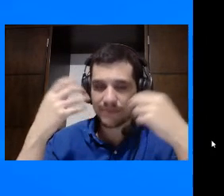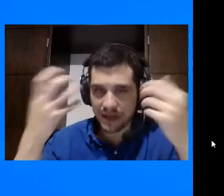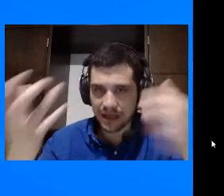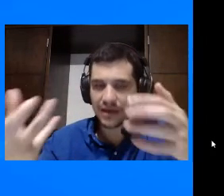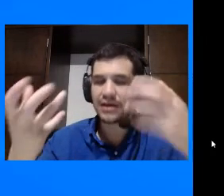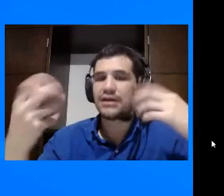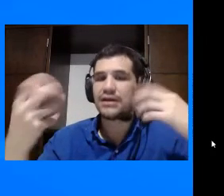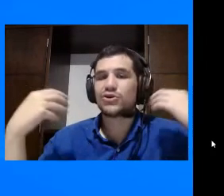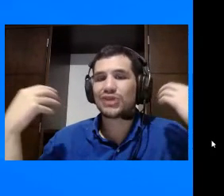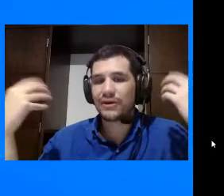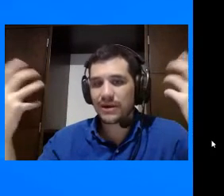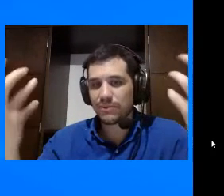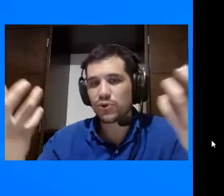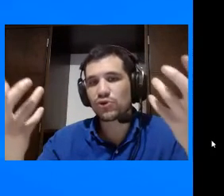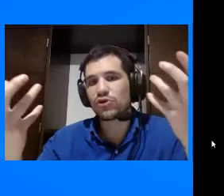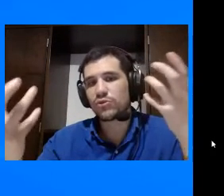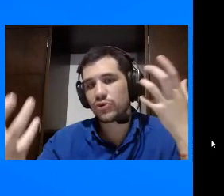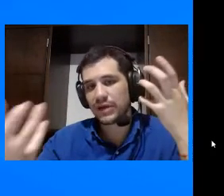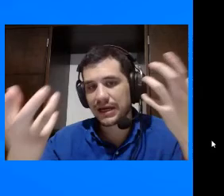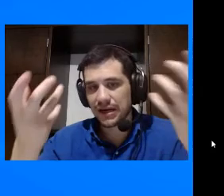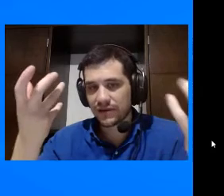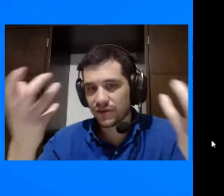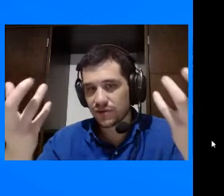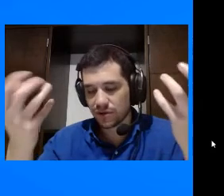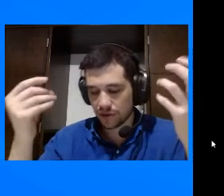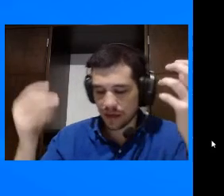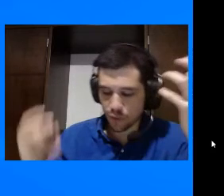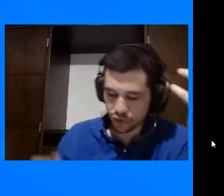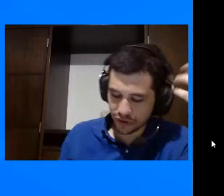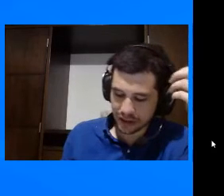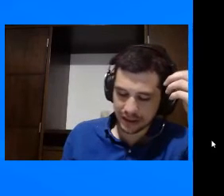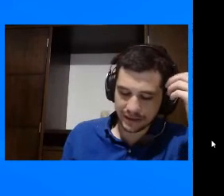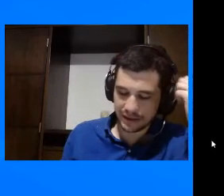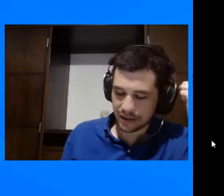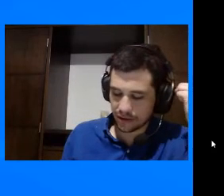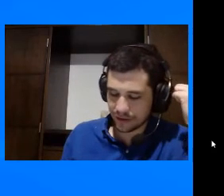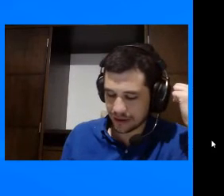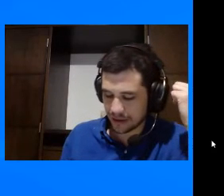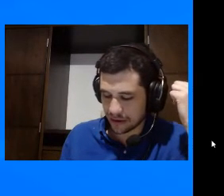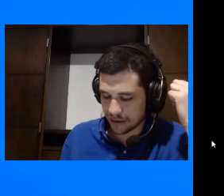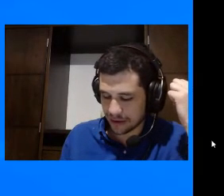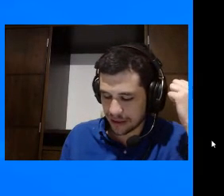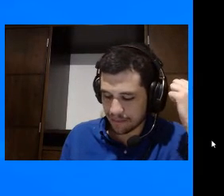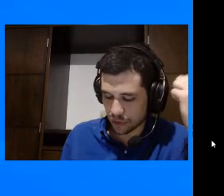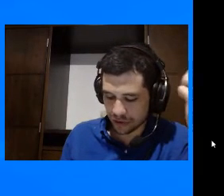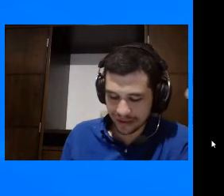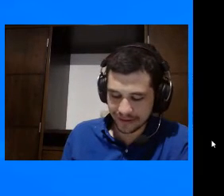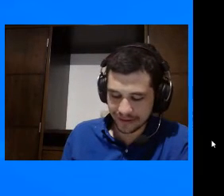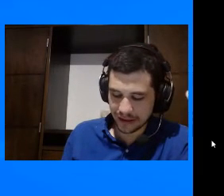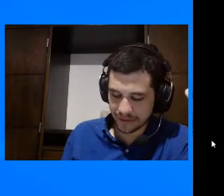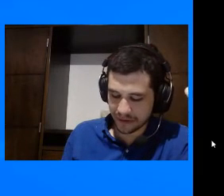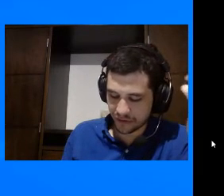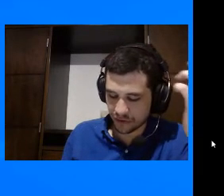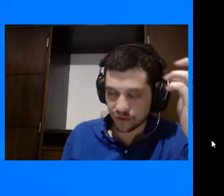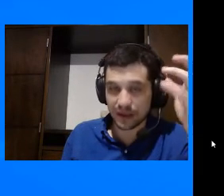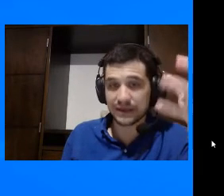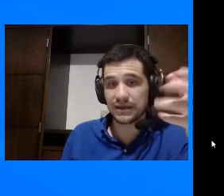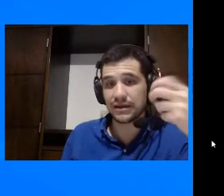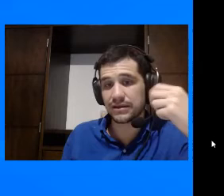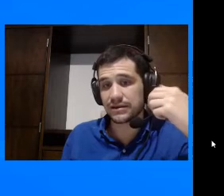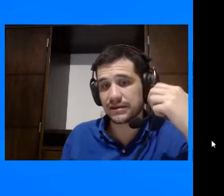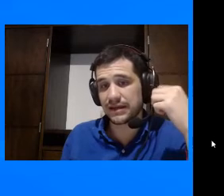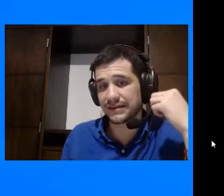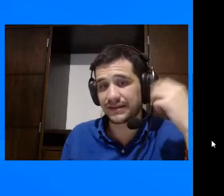Entonces también nos habla un poco como de la relación con la música, de la importancia del espacio